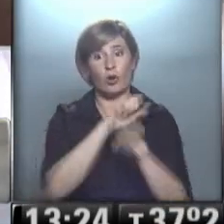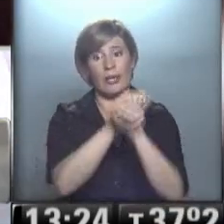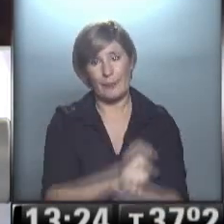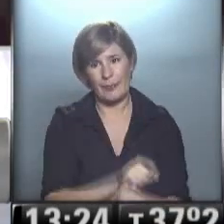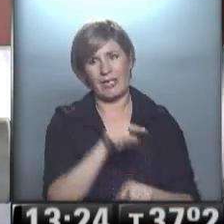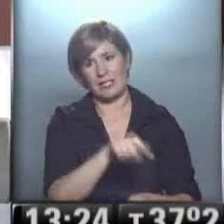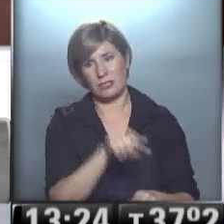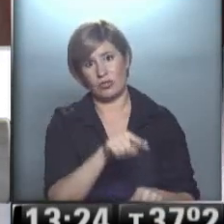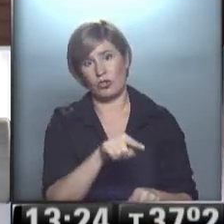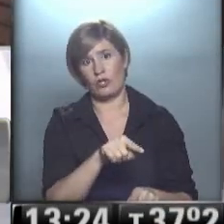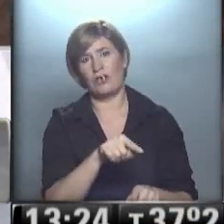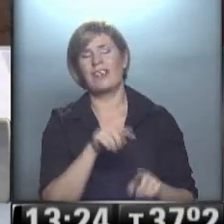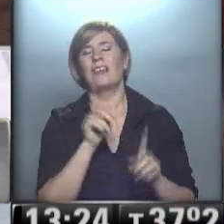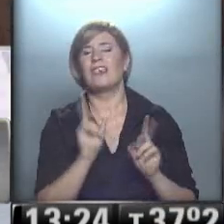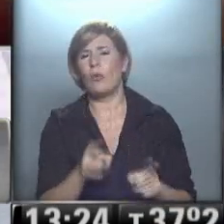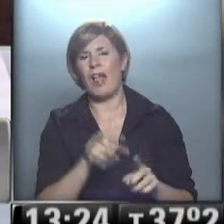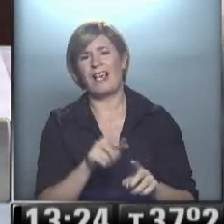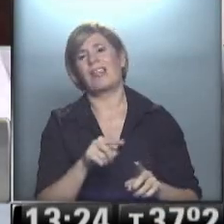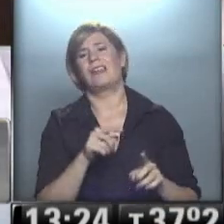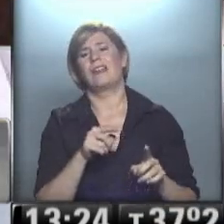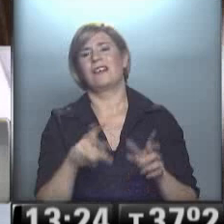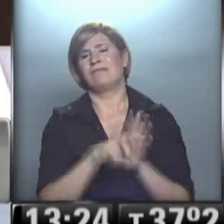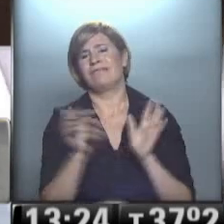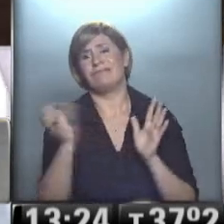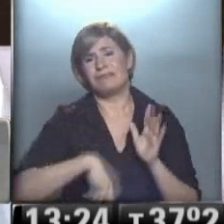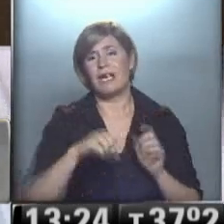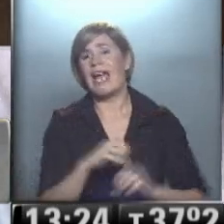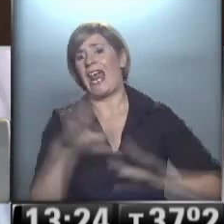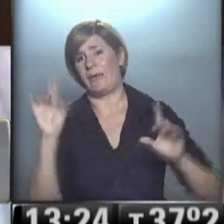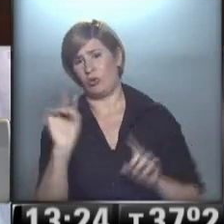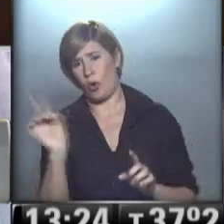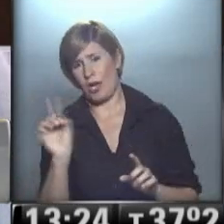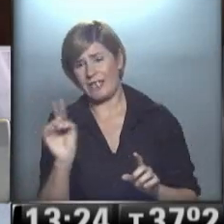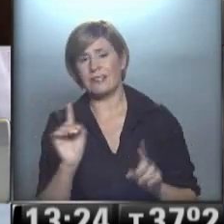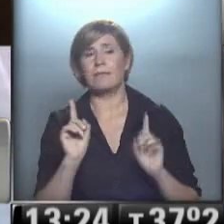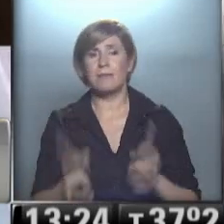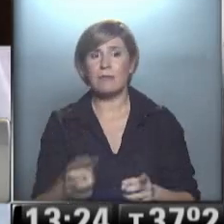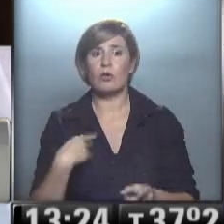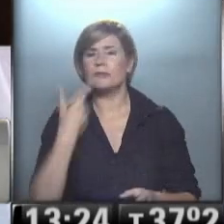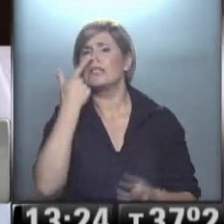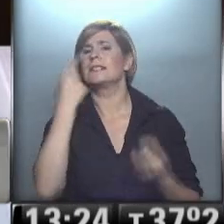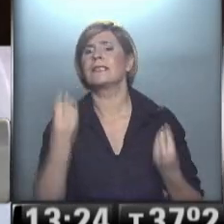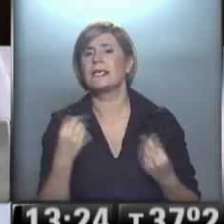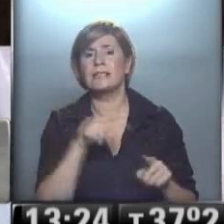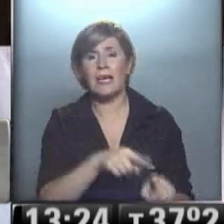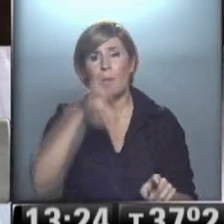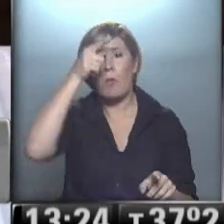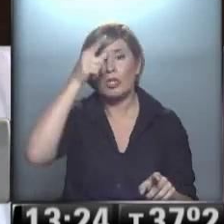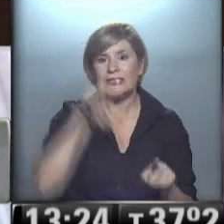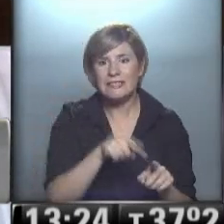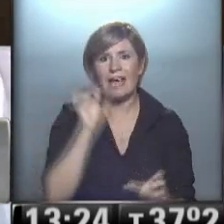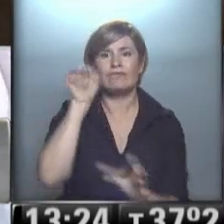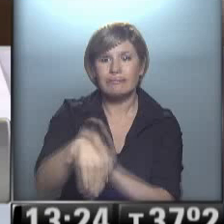preventiva porque tampoco es un delito tan grave, pero acá lo que está interesando particularmente es si la policía,